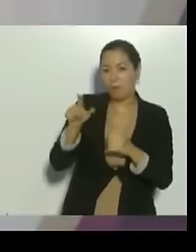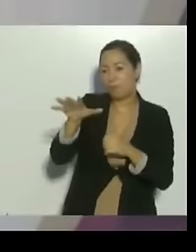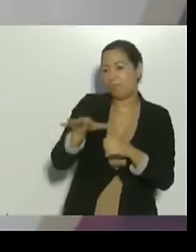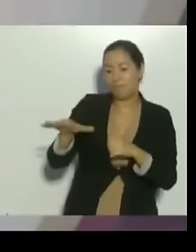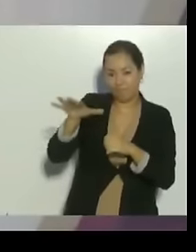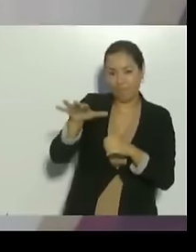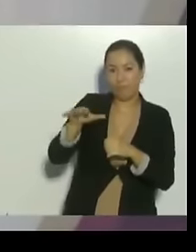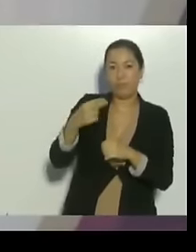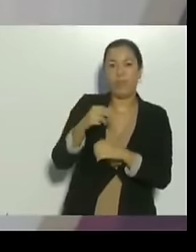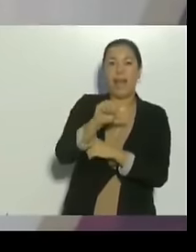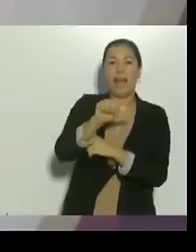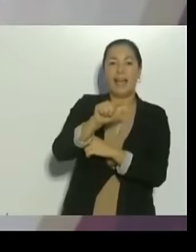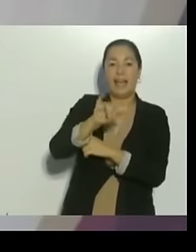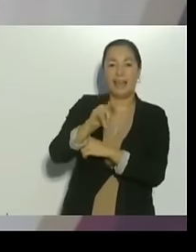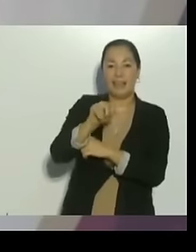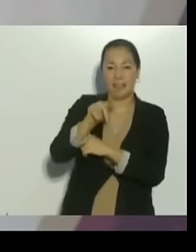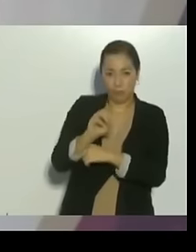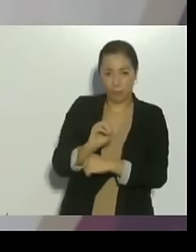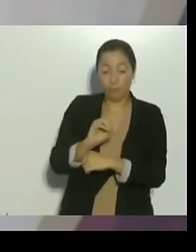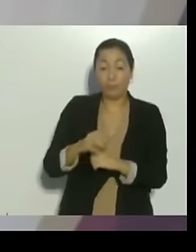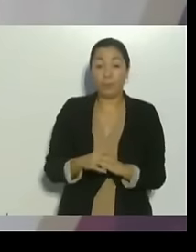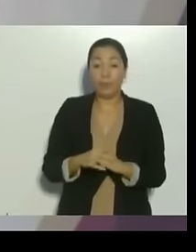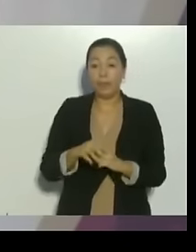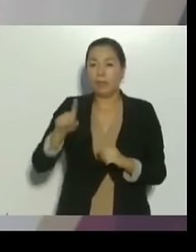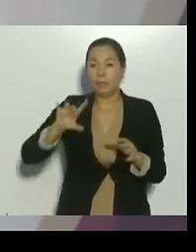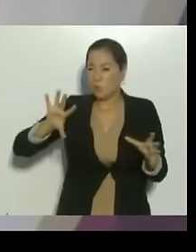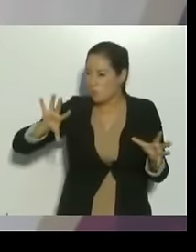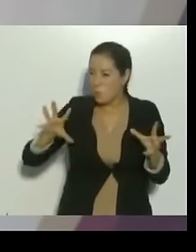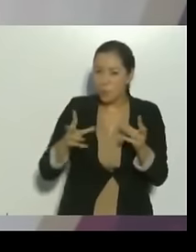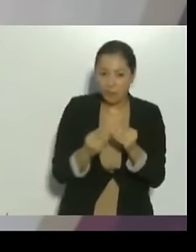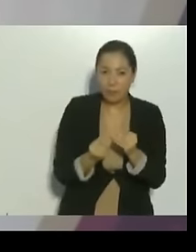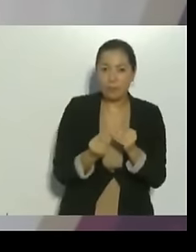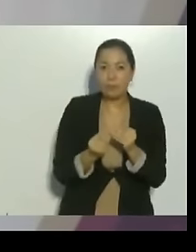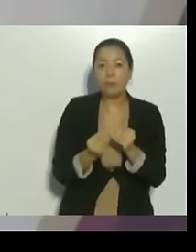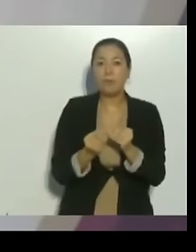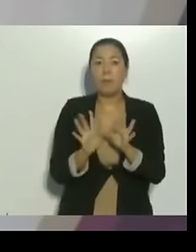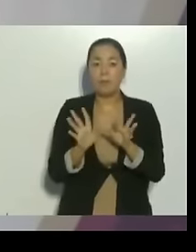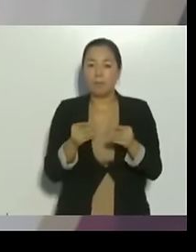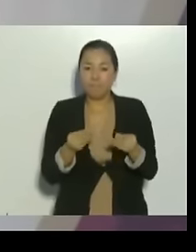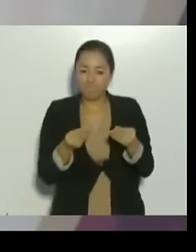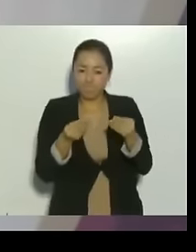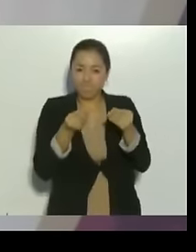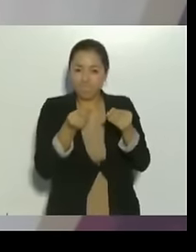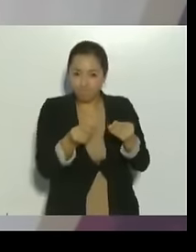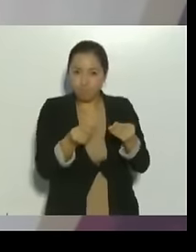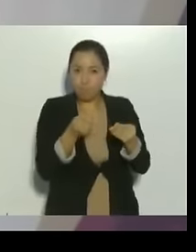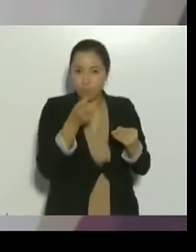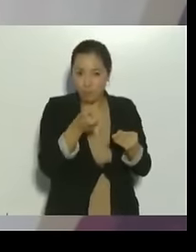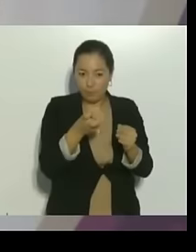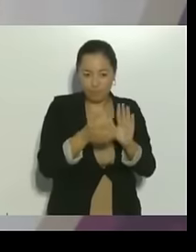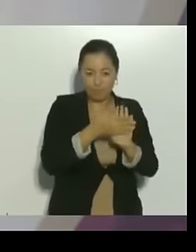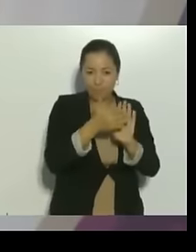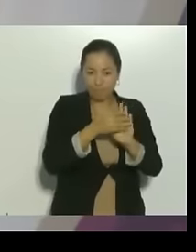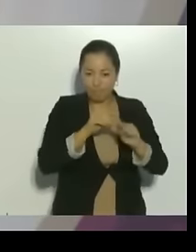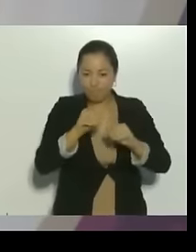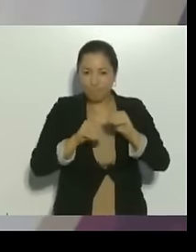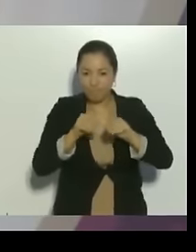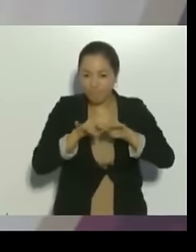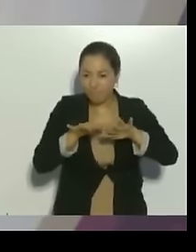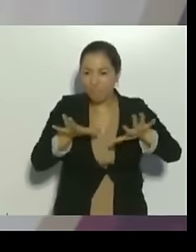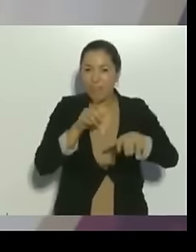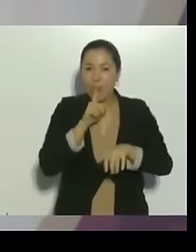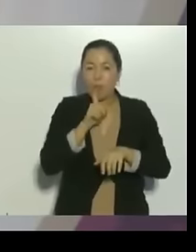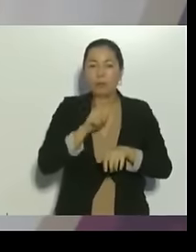banca igual que todos los grandes empresarios mexicanos como nunca antes Carlos y eso a la larga lo van a reconocer aunque no